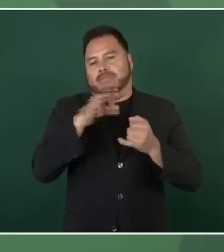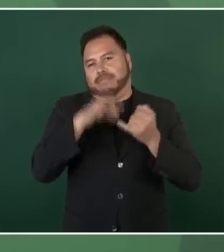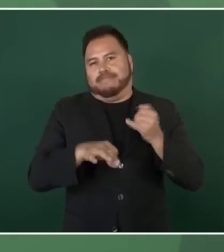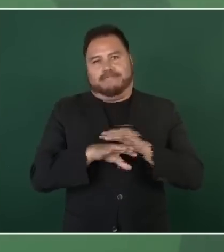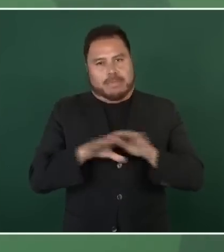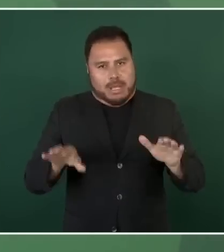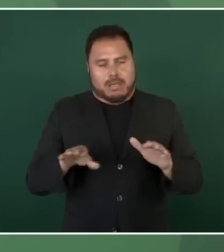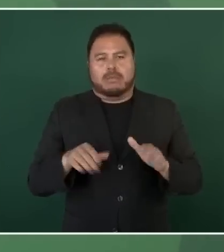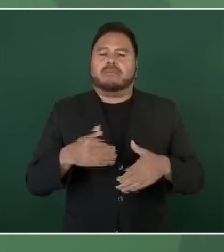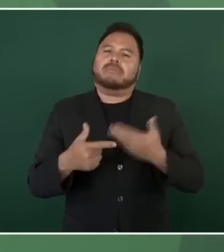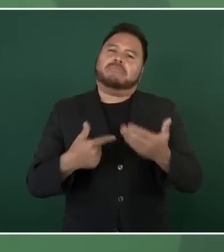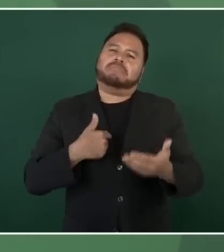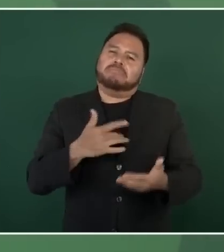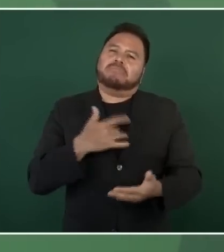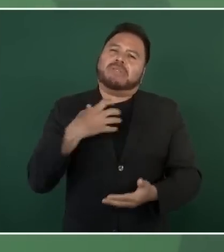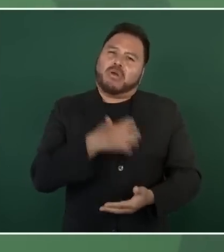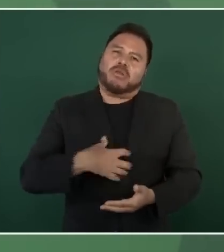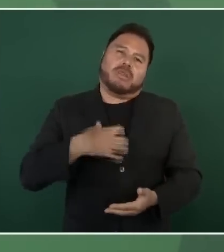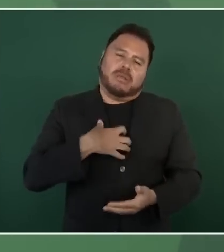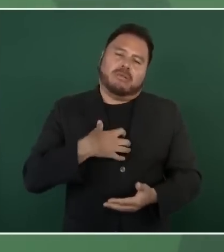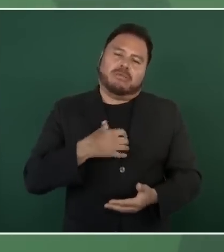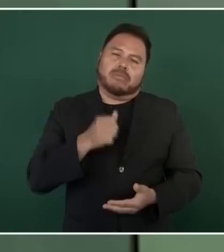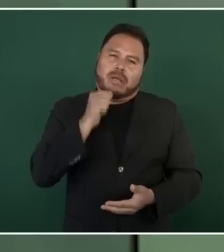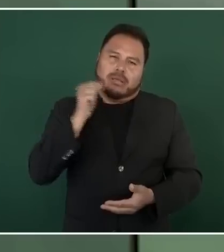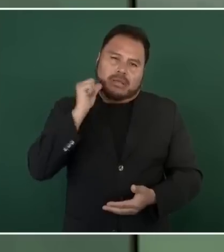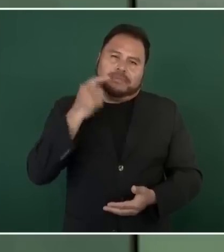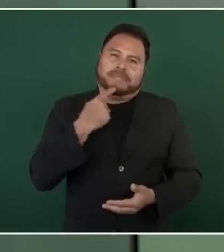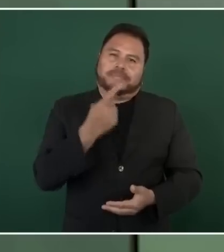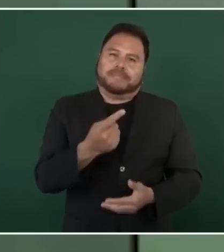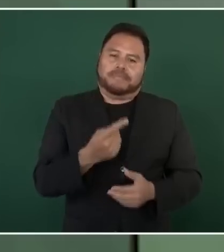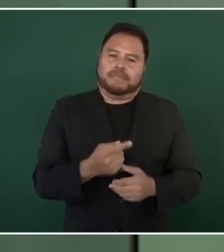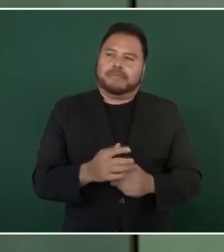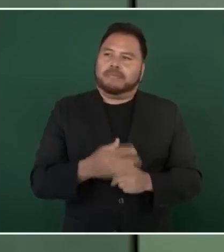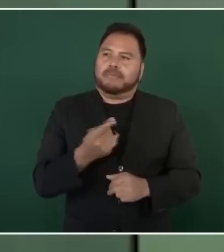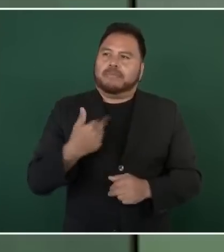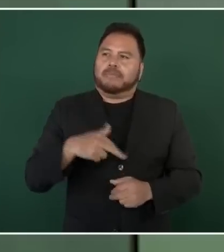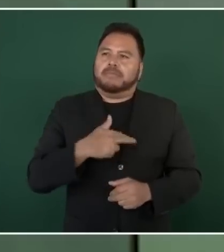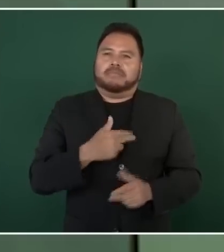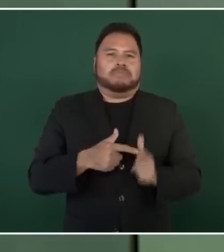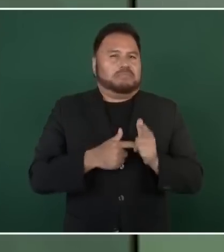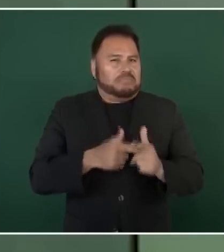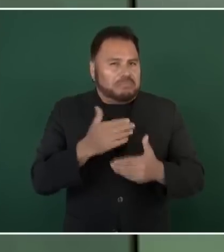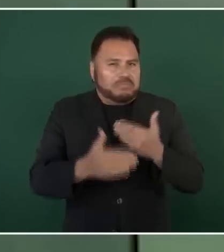y estoy contento, ayer lo decía, porque está garantizado el